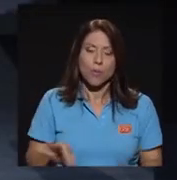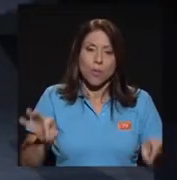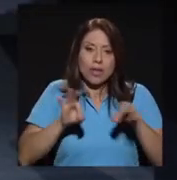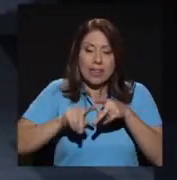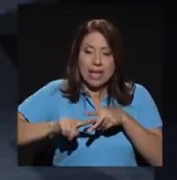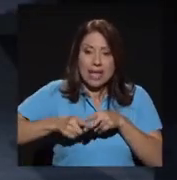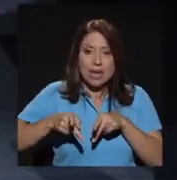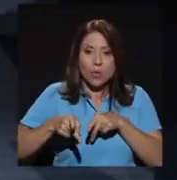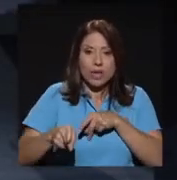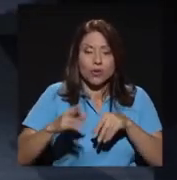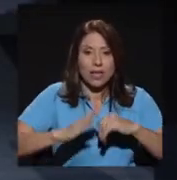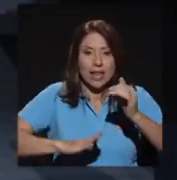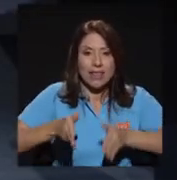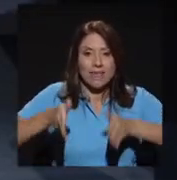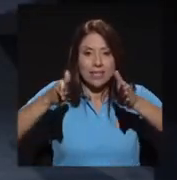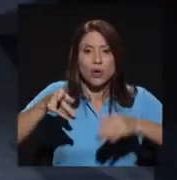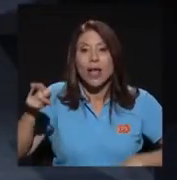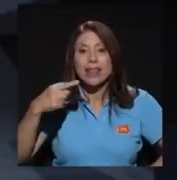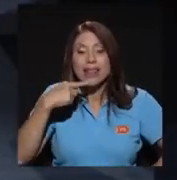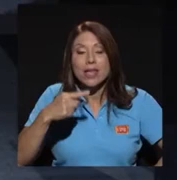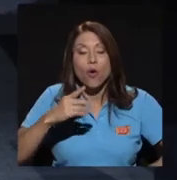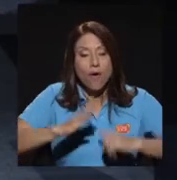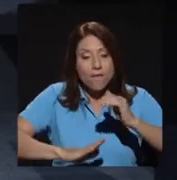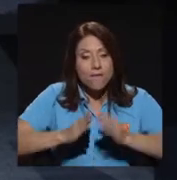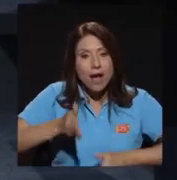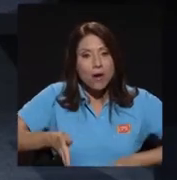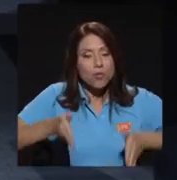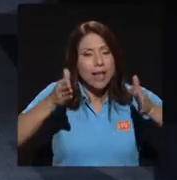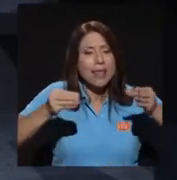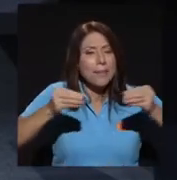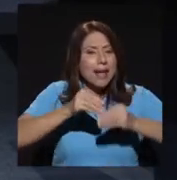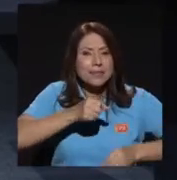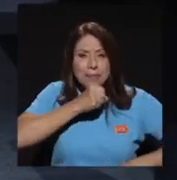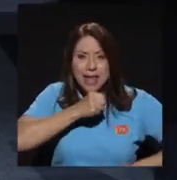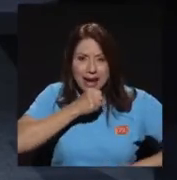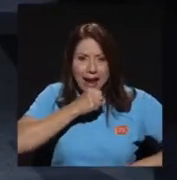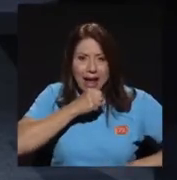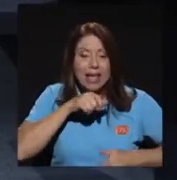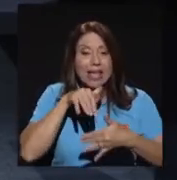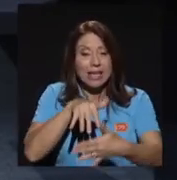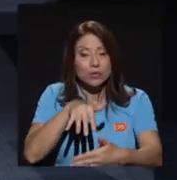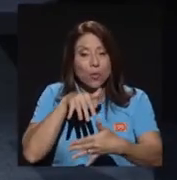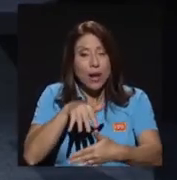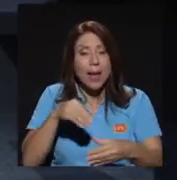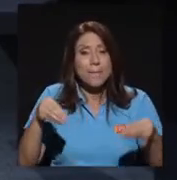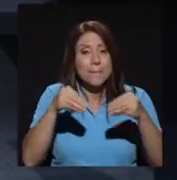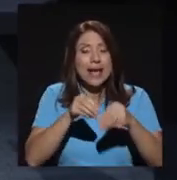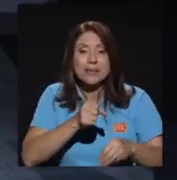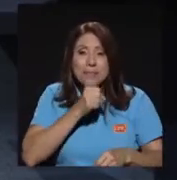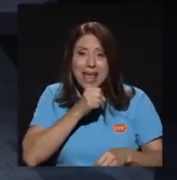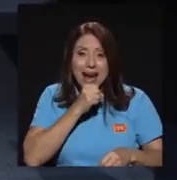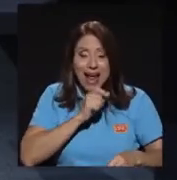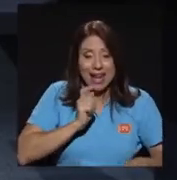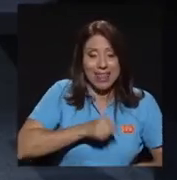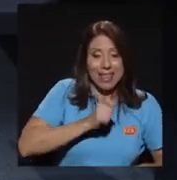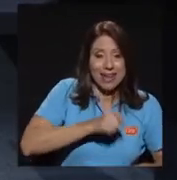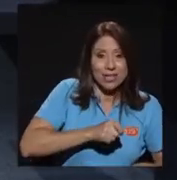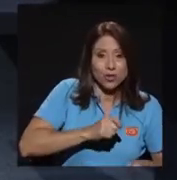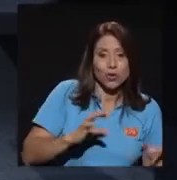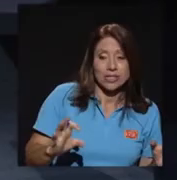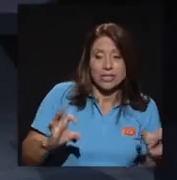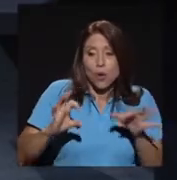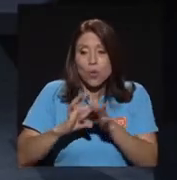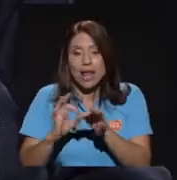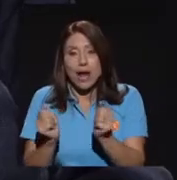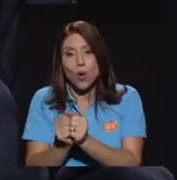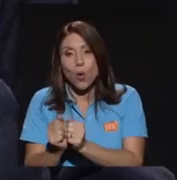digo que la facultad más vieja en la universidad más bien la esperan más vía que era la derecha se unía bueno más joven que era la de